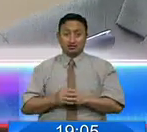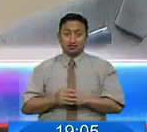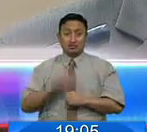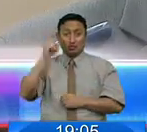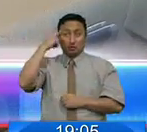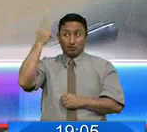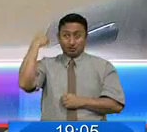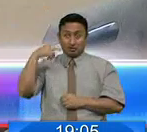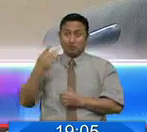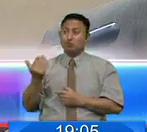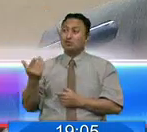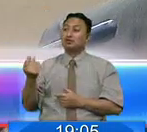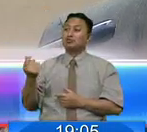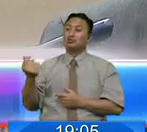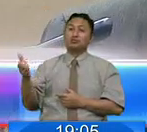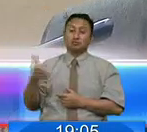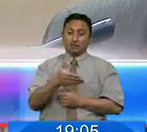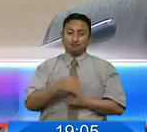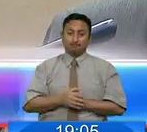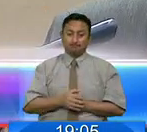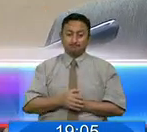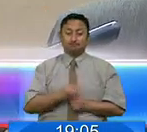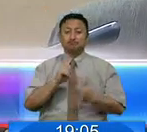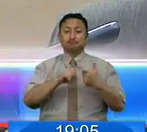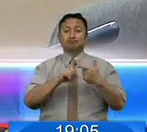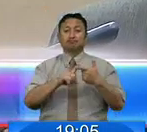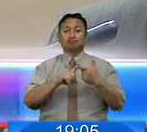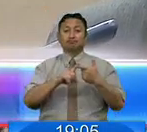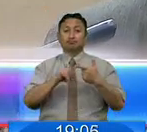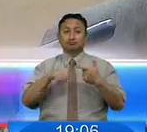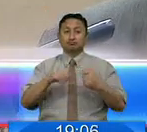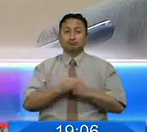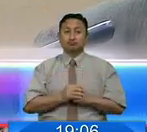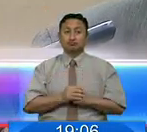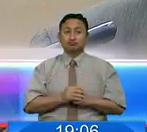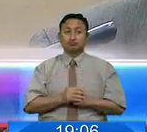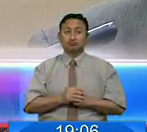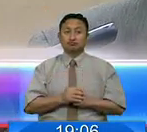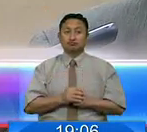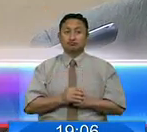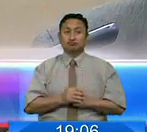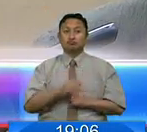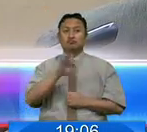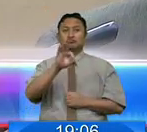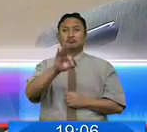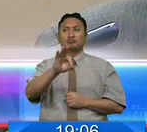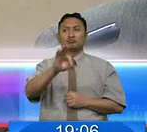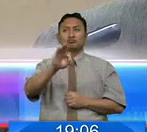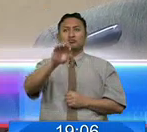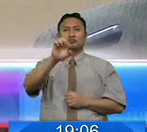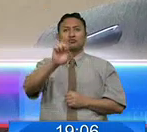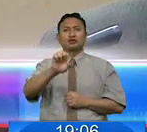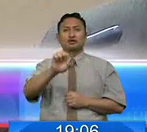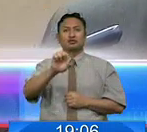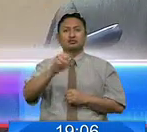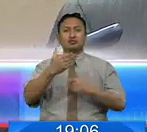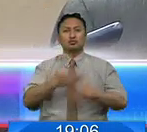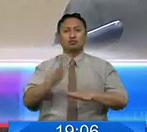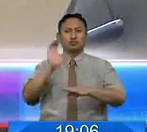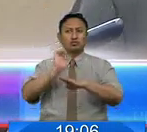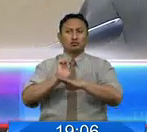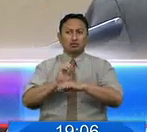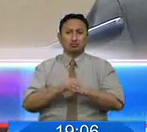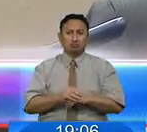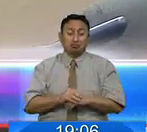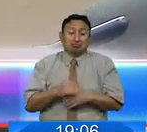régimen anterior punto 2 que hay un partido que se denomina fuerza compromiso ecuador que presidio no sé si